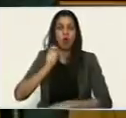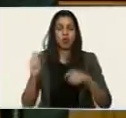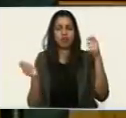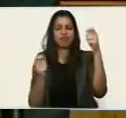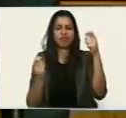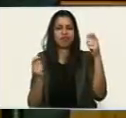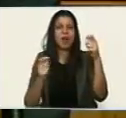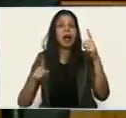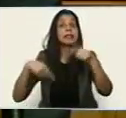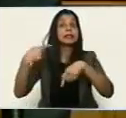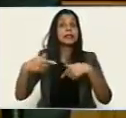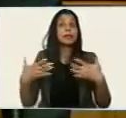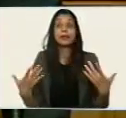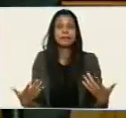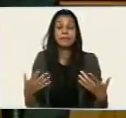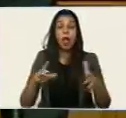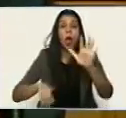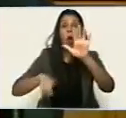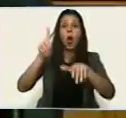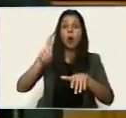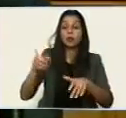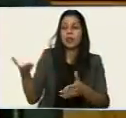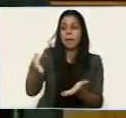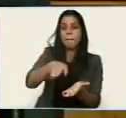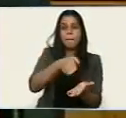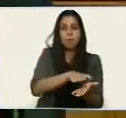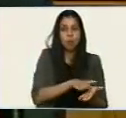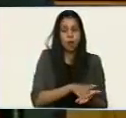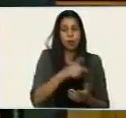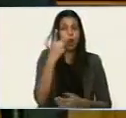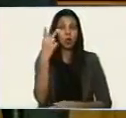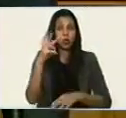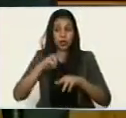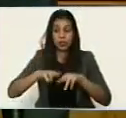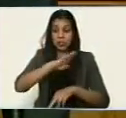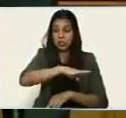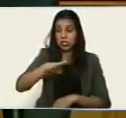Consecuencia, 11 muertos, dos niños del estado Zulia.